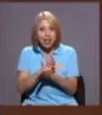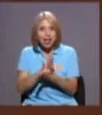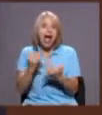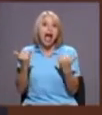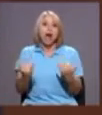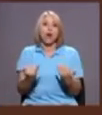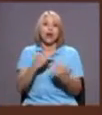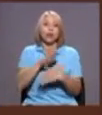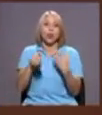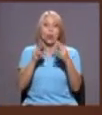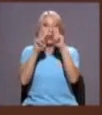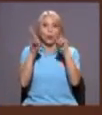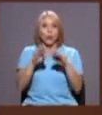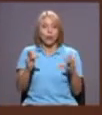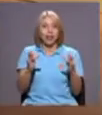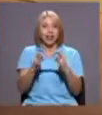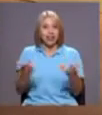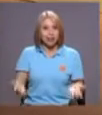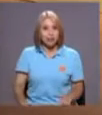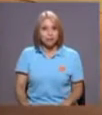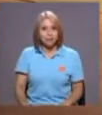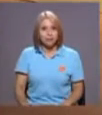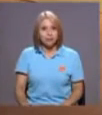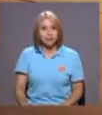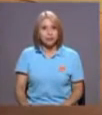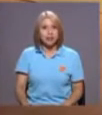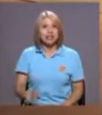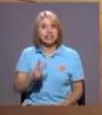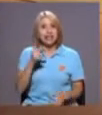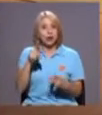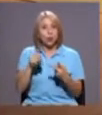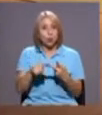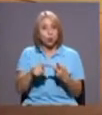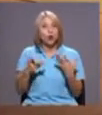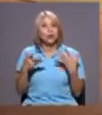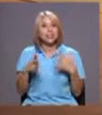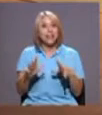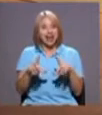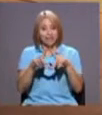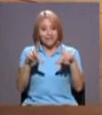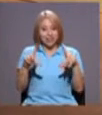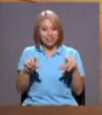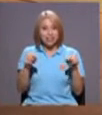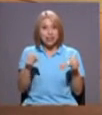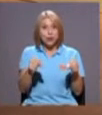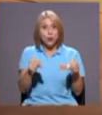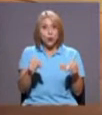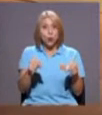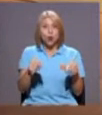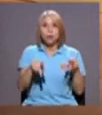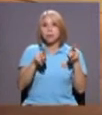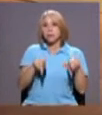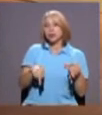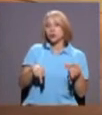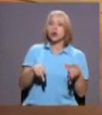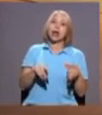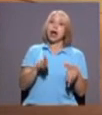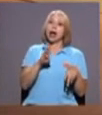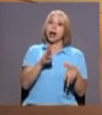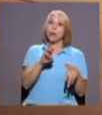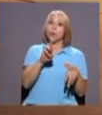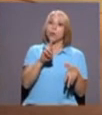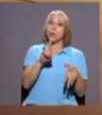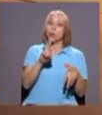Entonces, bueno. Segundo, ya el recibo, de pronto el burócrata decía, no,